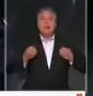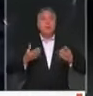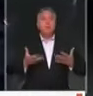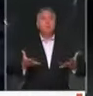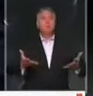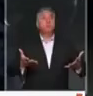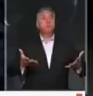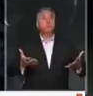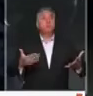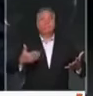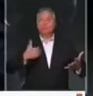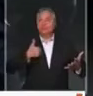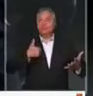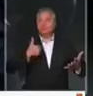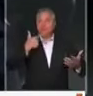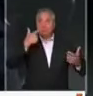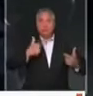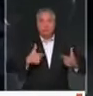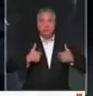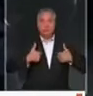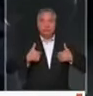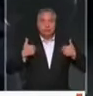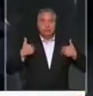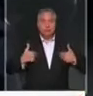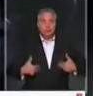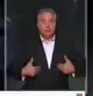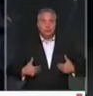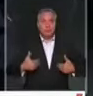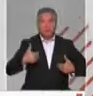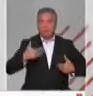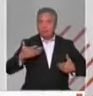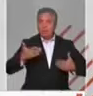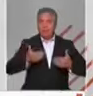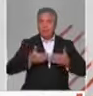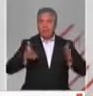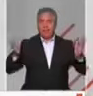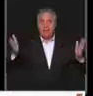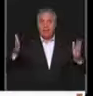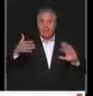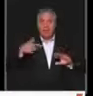Soy yo, en mi cuerpo, estoy volando, estoy libre.